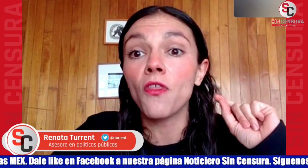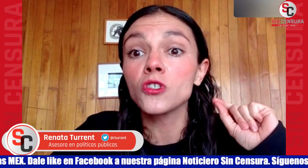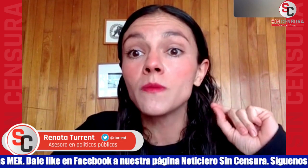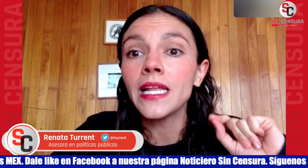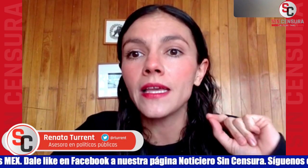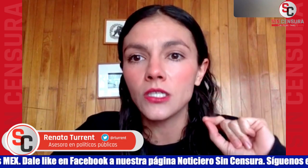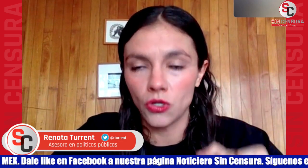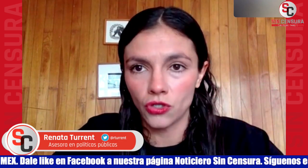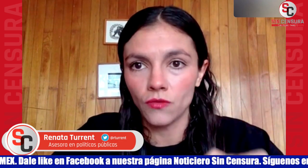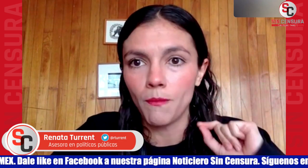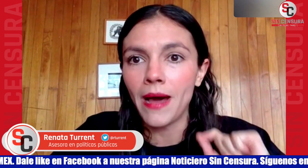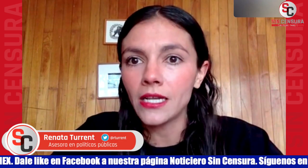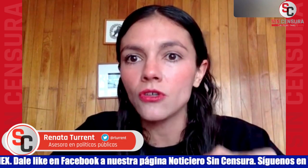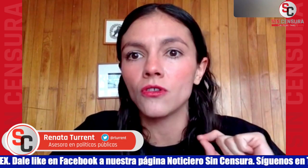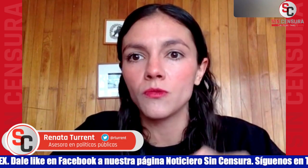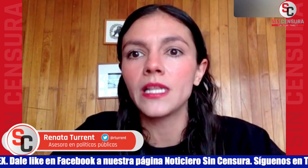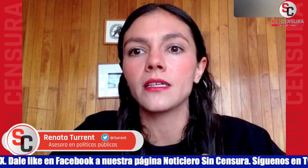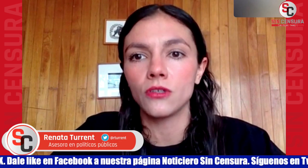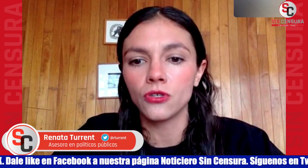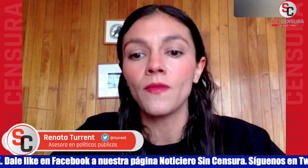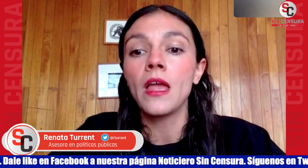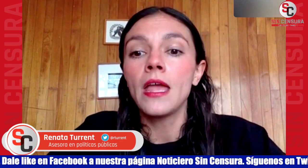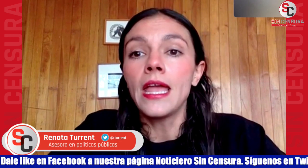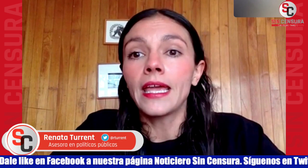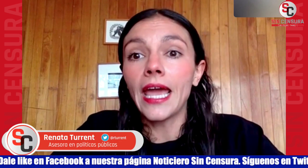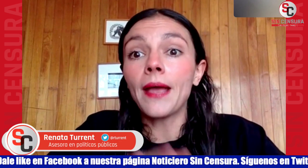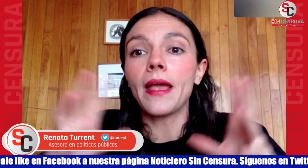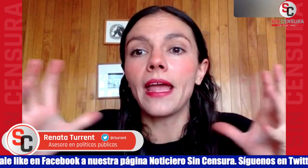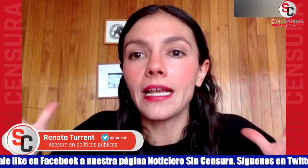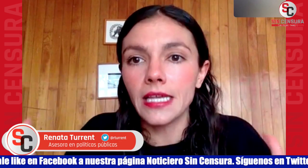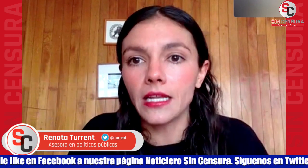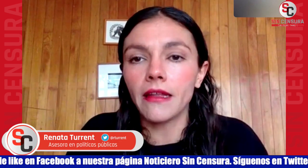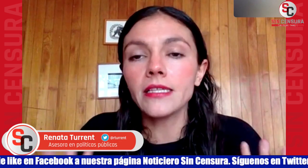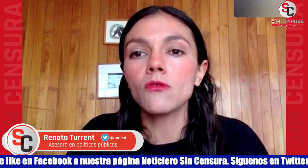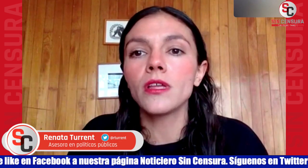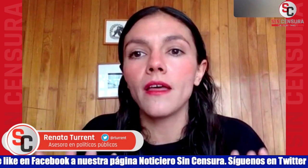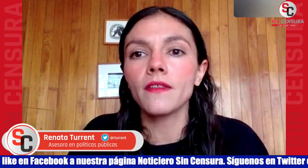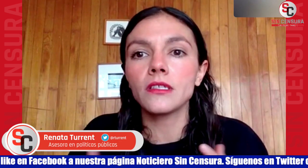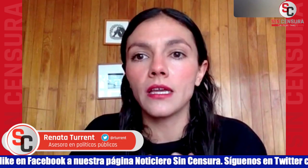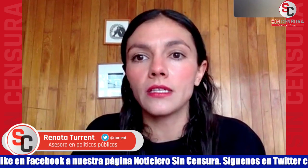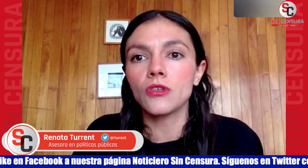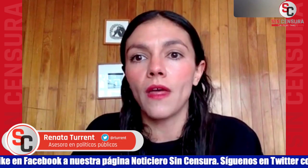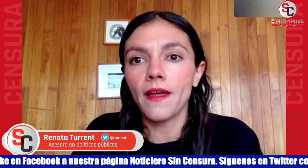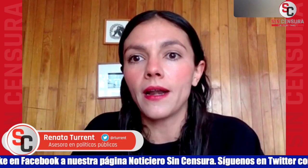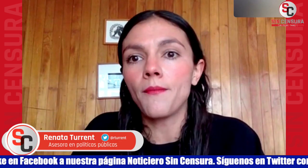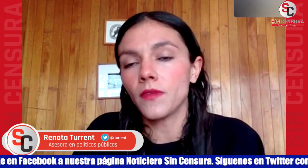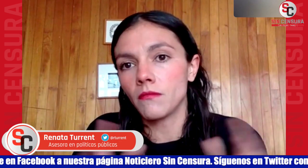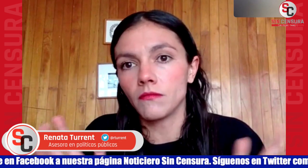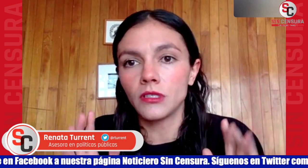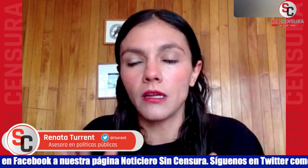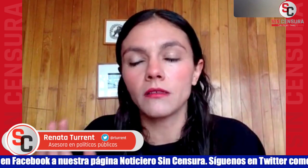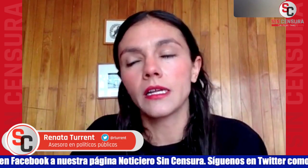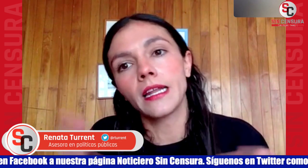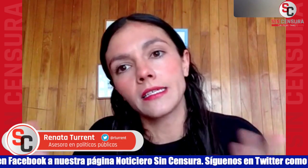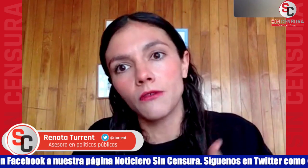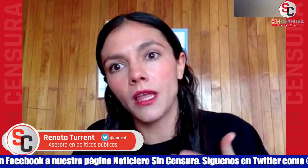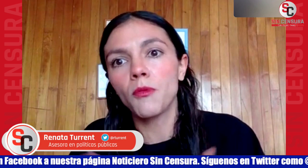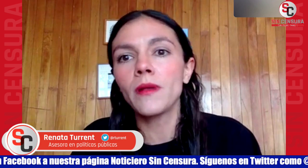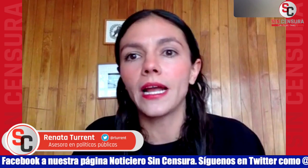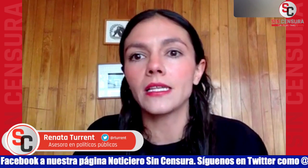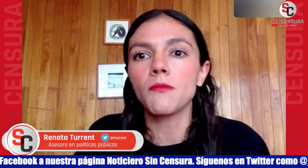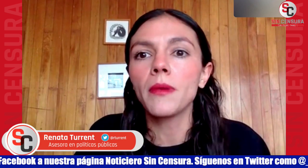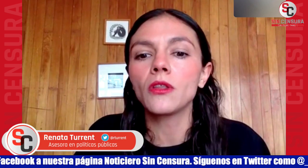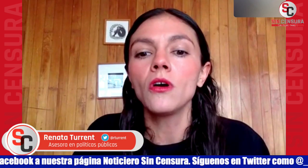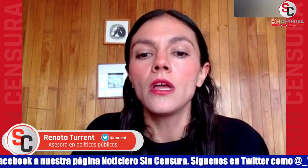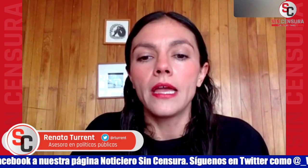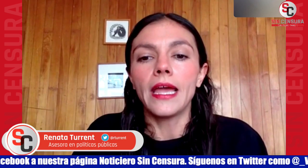hasta 2018, marzo de 2018, que en la Secretaría de Seguridad Ciudadana, Secretaría de Seguridad Pública